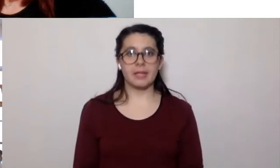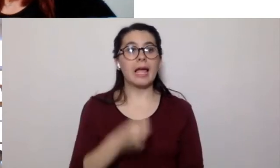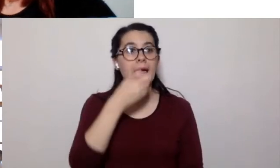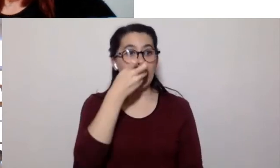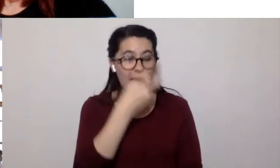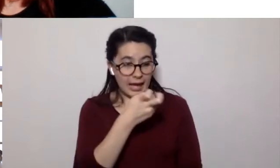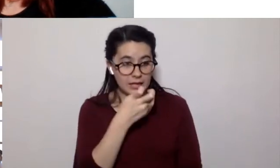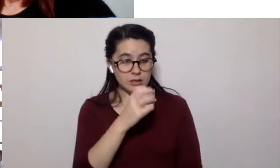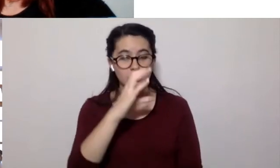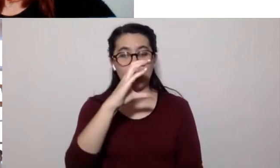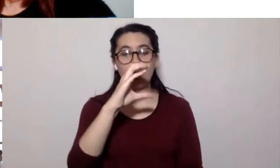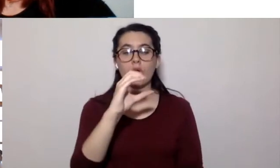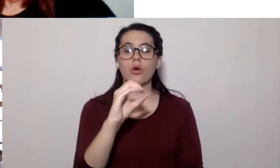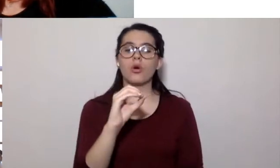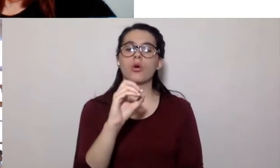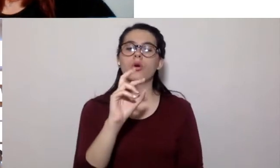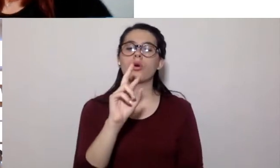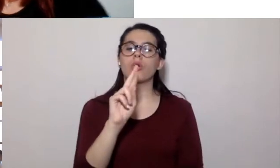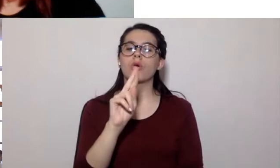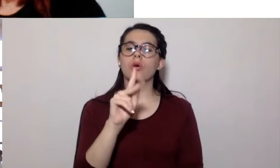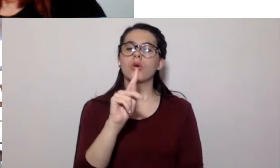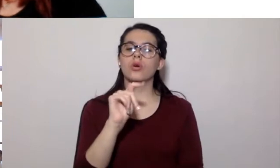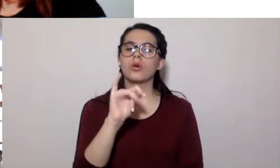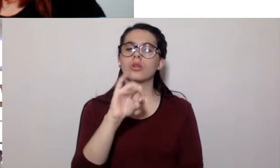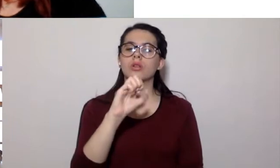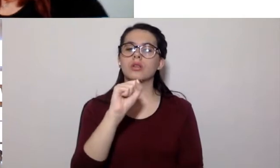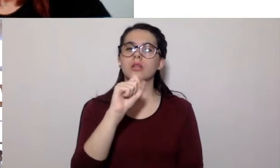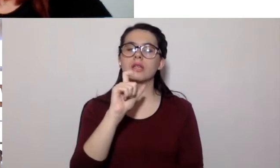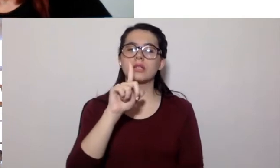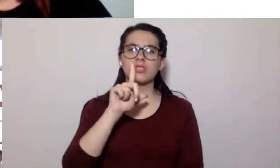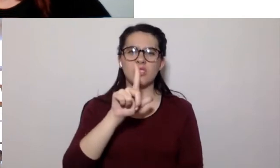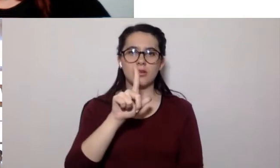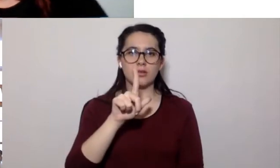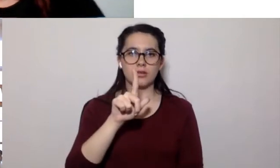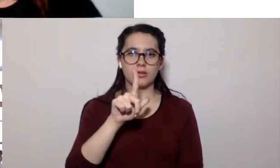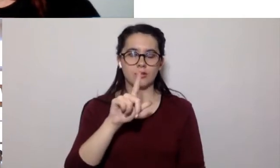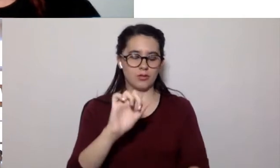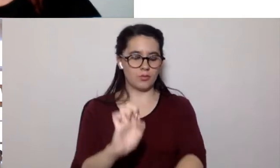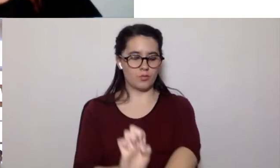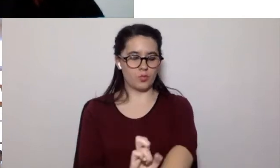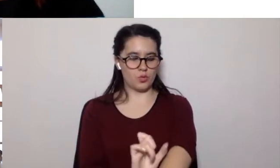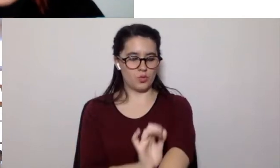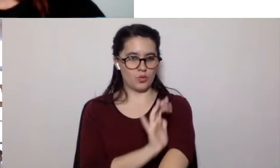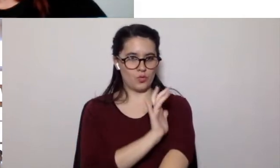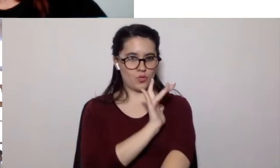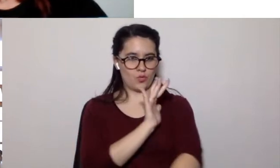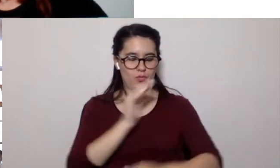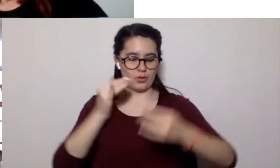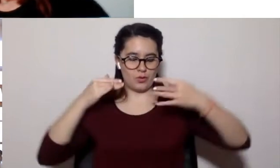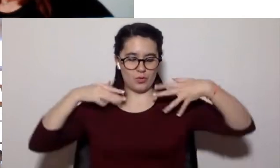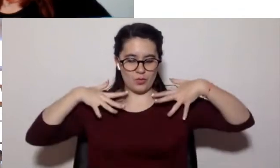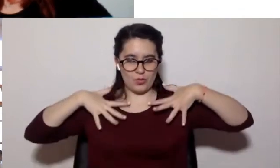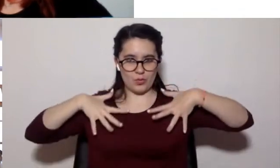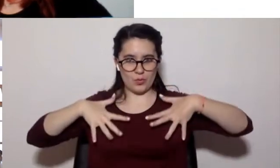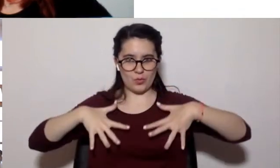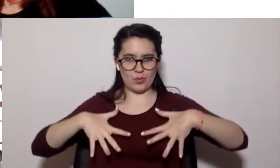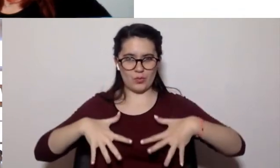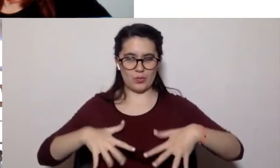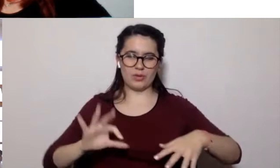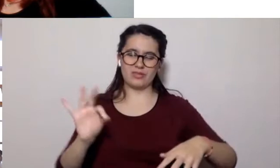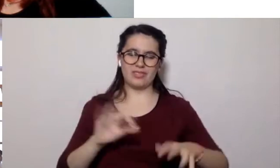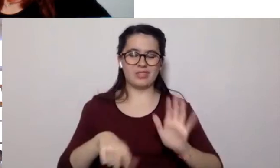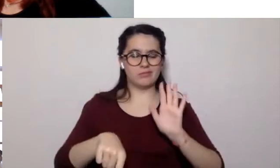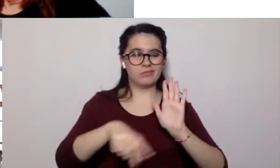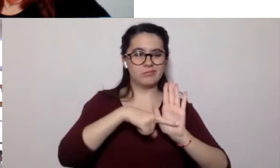de cómo se expande la emoción que nos hace daño, pues, que nos